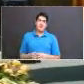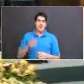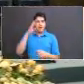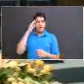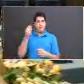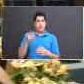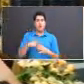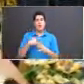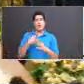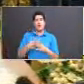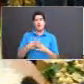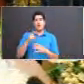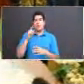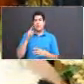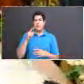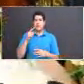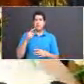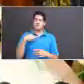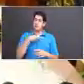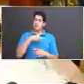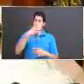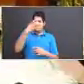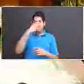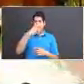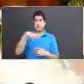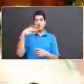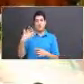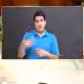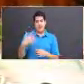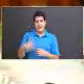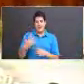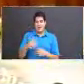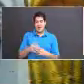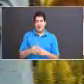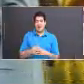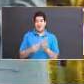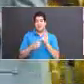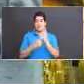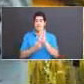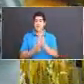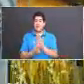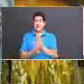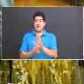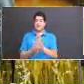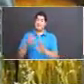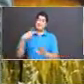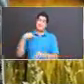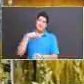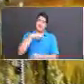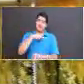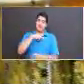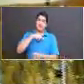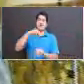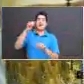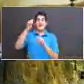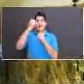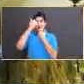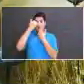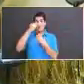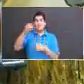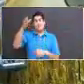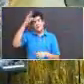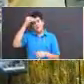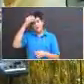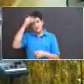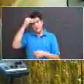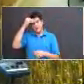Porque cuando uno peca y rápido le sale la ramona, uno aprende, hermano. Uno aprende, es igual